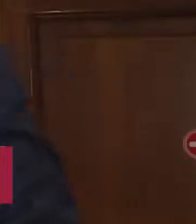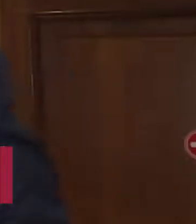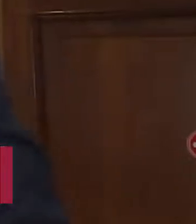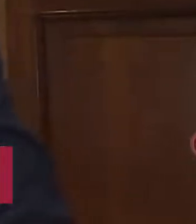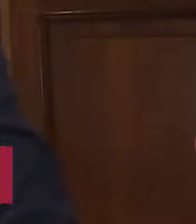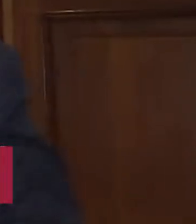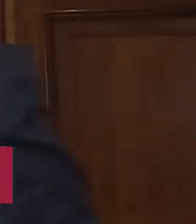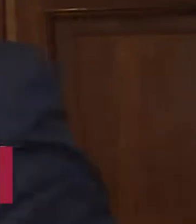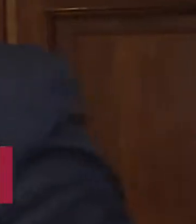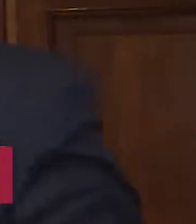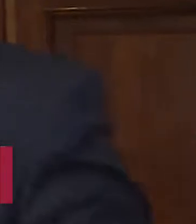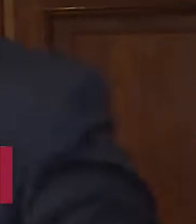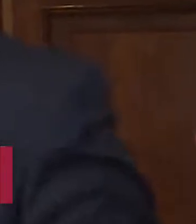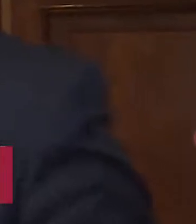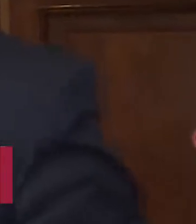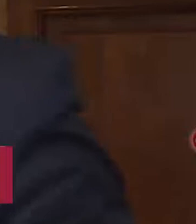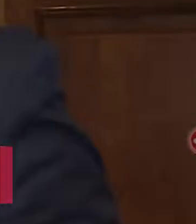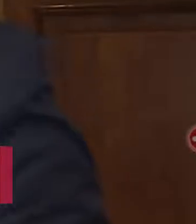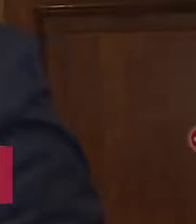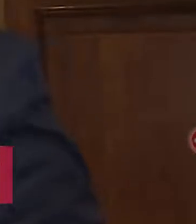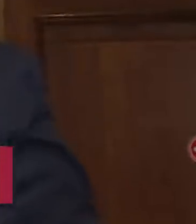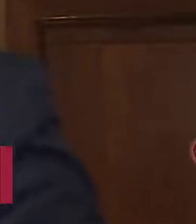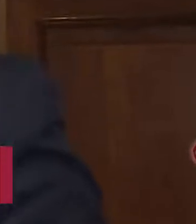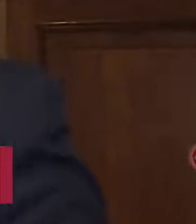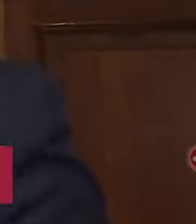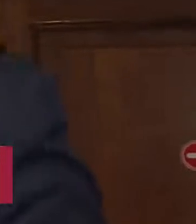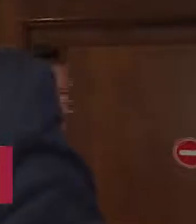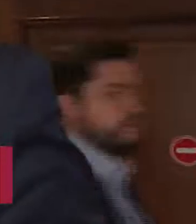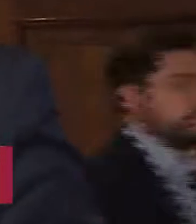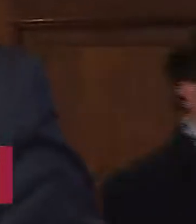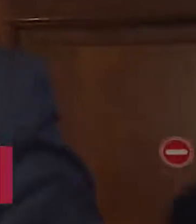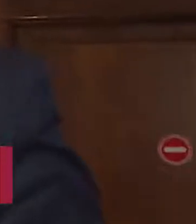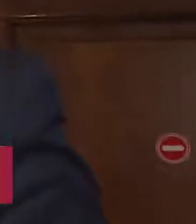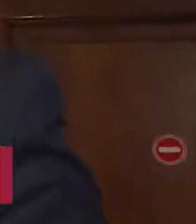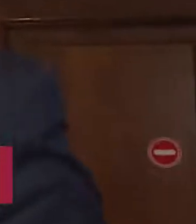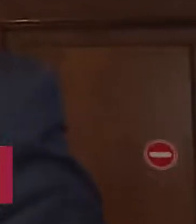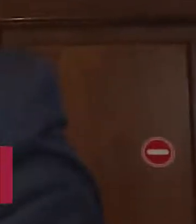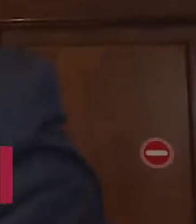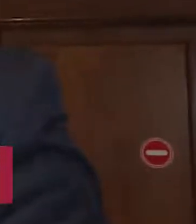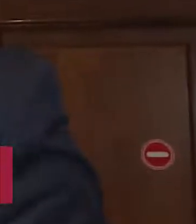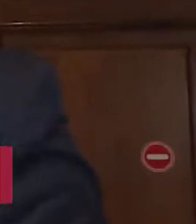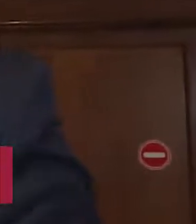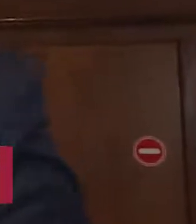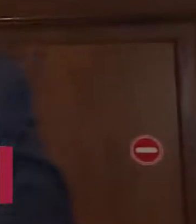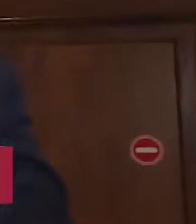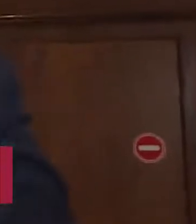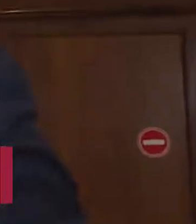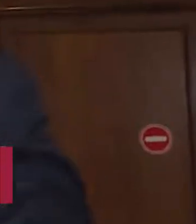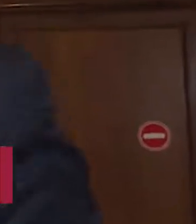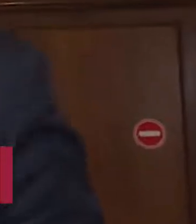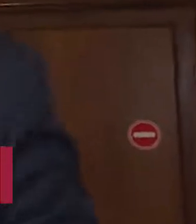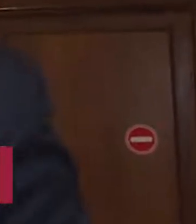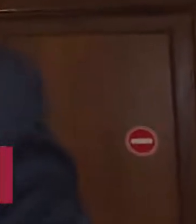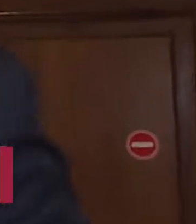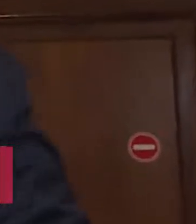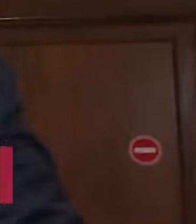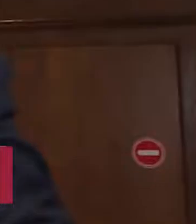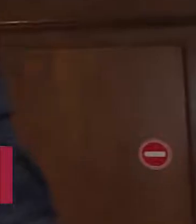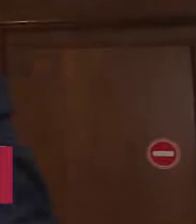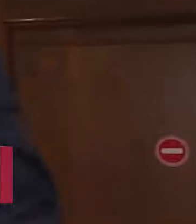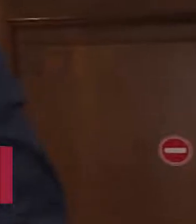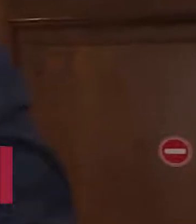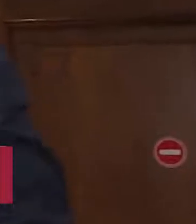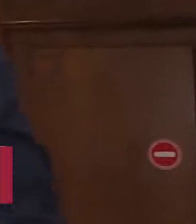la Organización Mundial para los Países Desarrollados. Y en ese sentido es un proyecto que no es que innove, no es que sea un proyecto nuevo